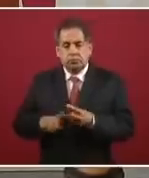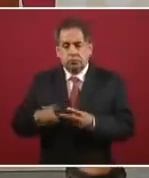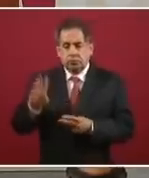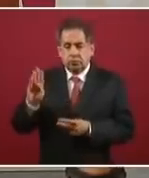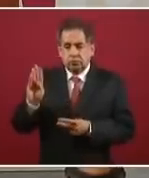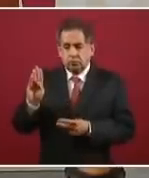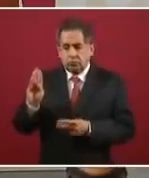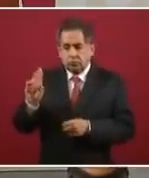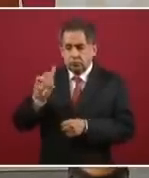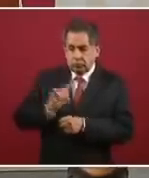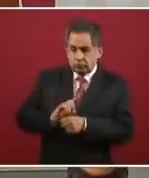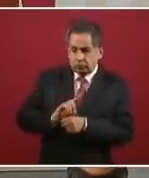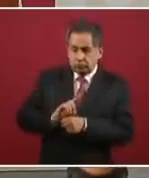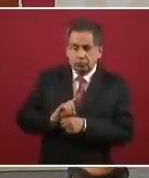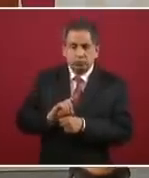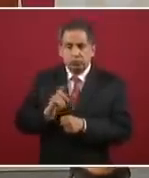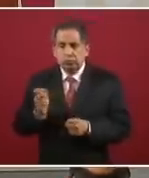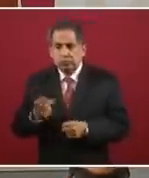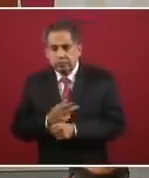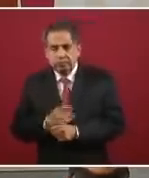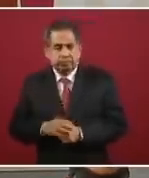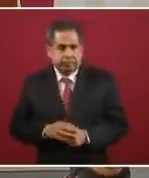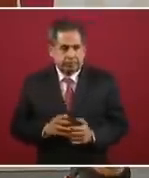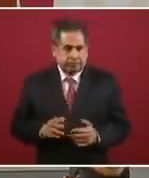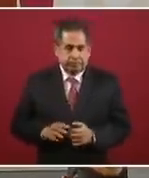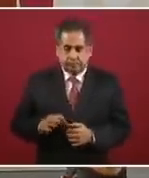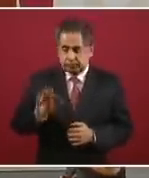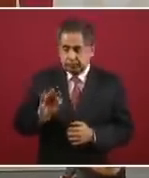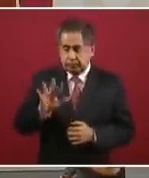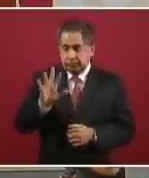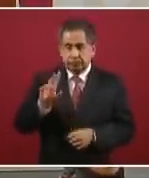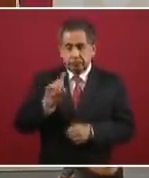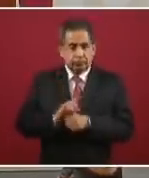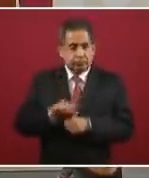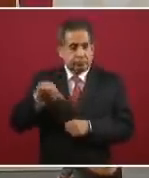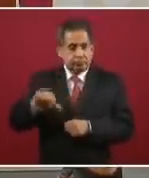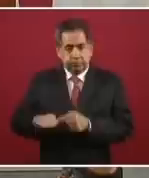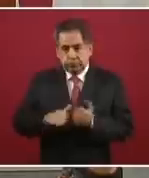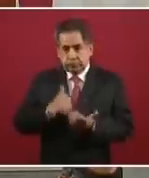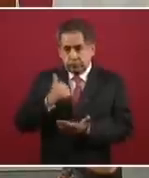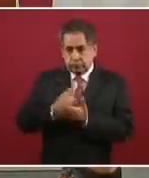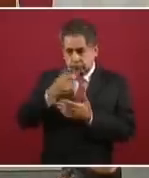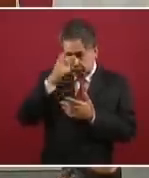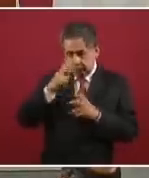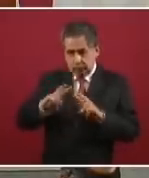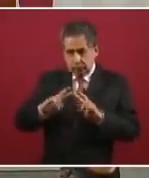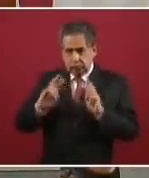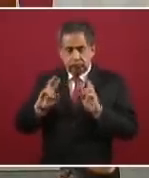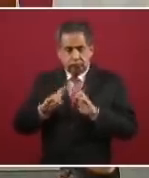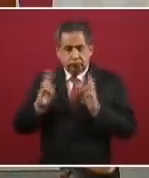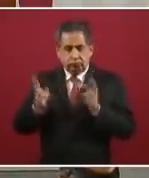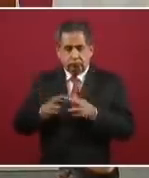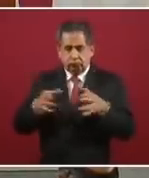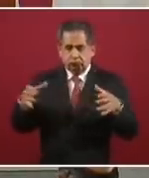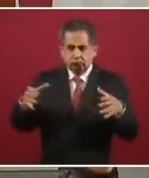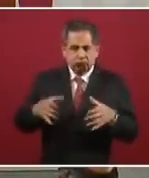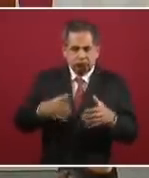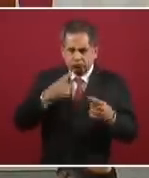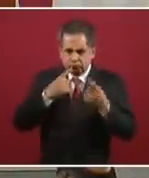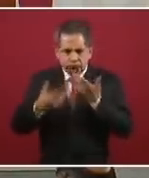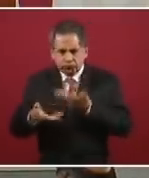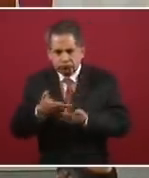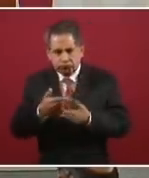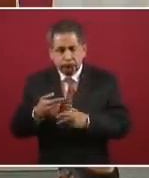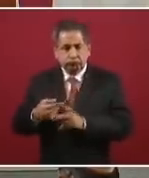acuerdo. A los 45 días se llevó a cabo en la Ciudad de México una reunión para evaluar entonces cómo íbamos, mes de